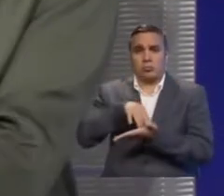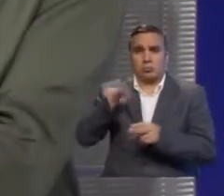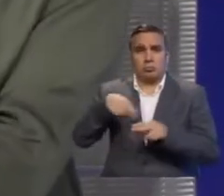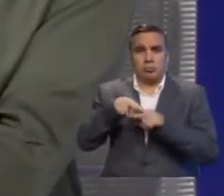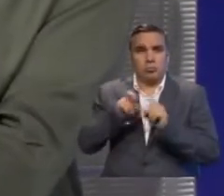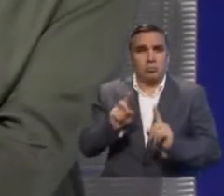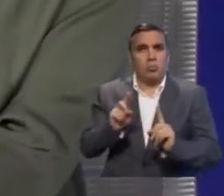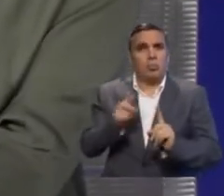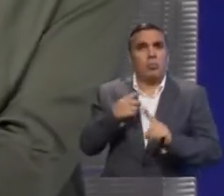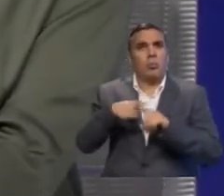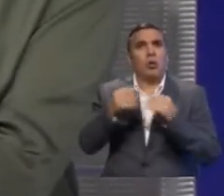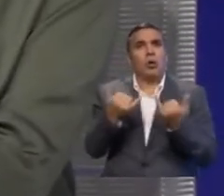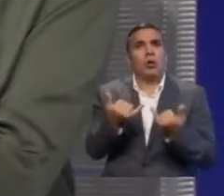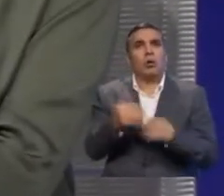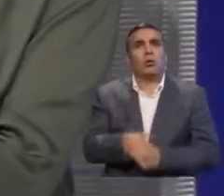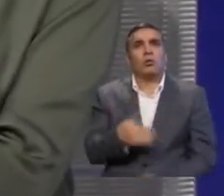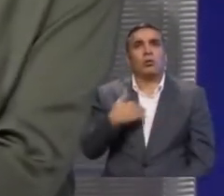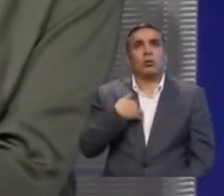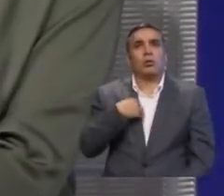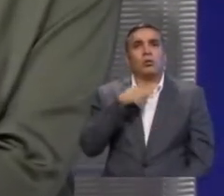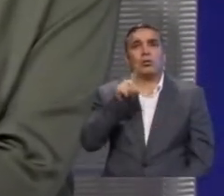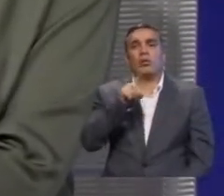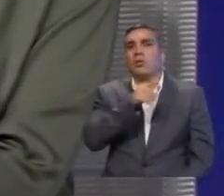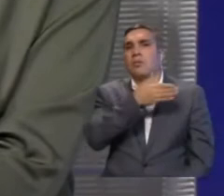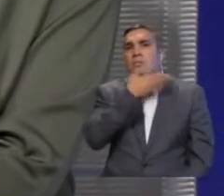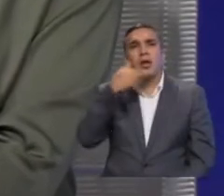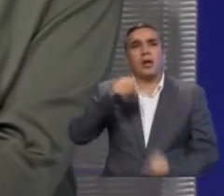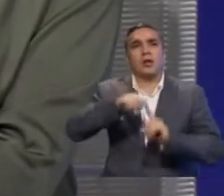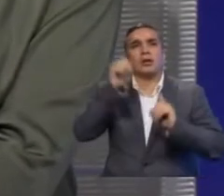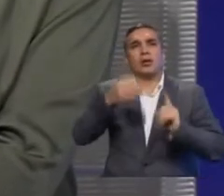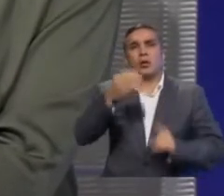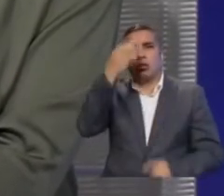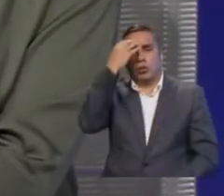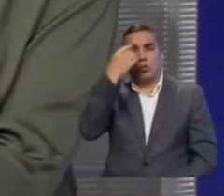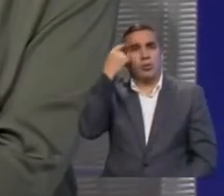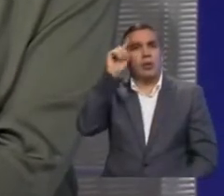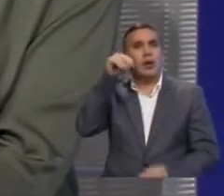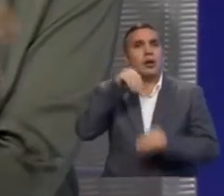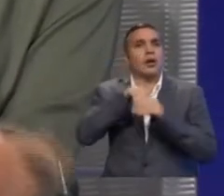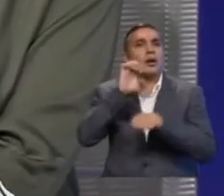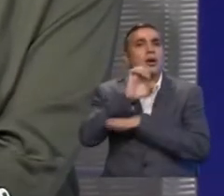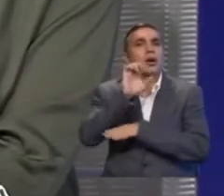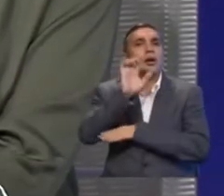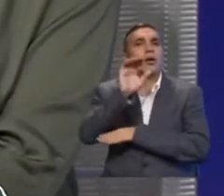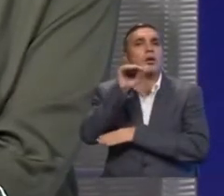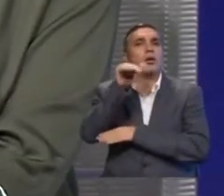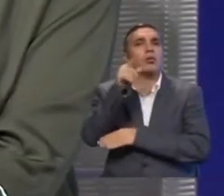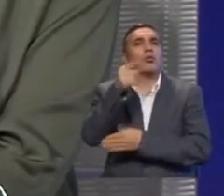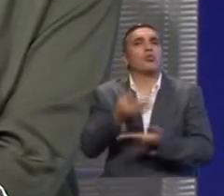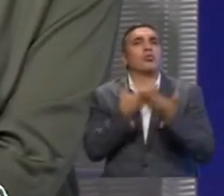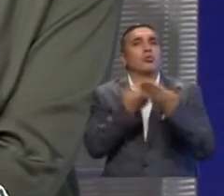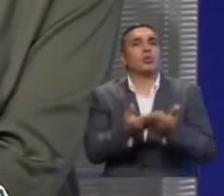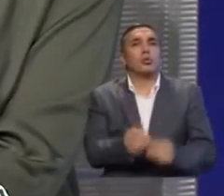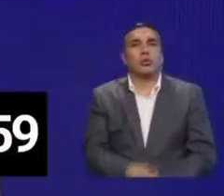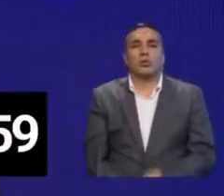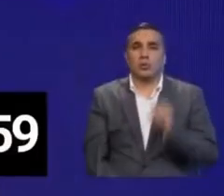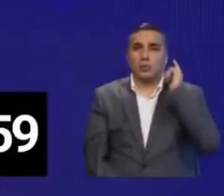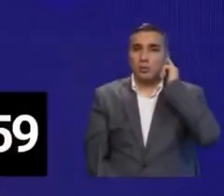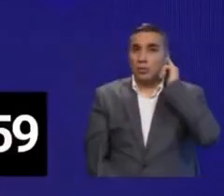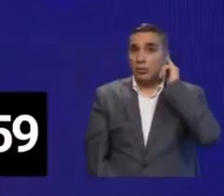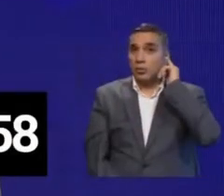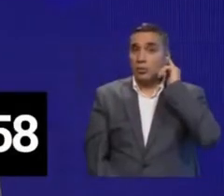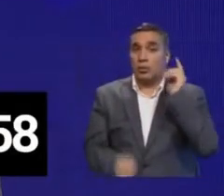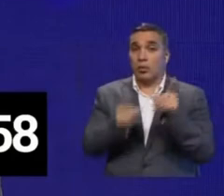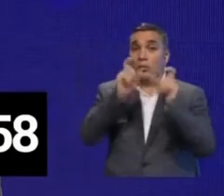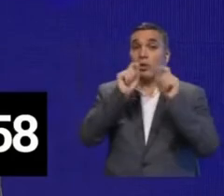etcétera. Ahora tiene uno de los mejores sistemas educativos. Para el Ecuador, ¿qué propone usted? La pregunta que se me